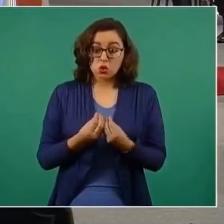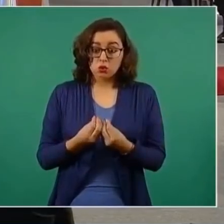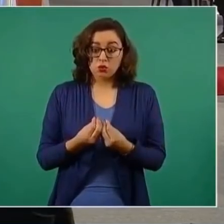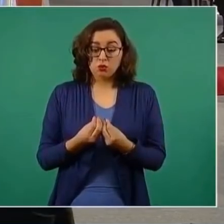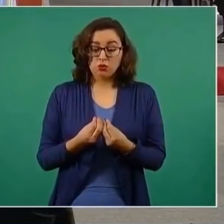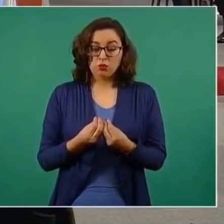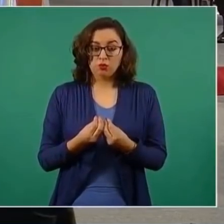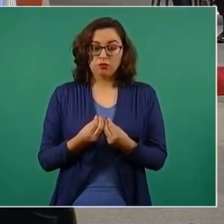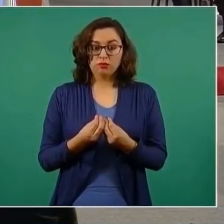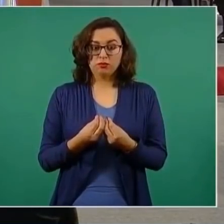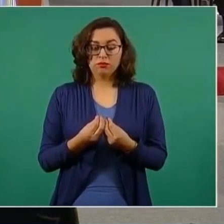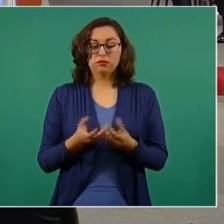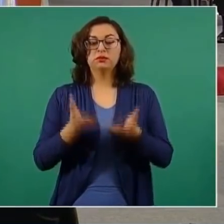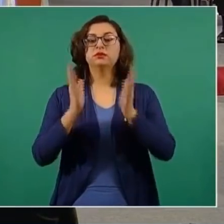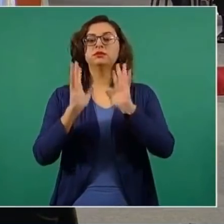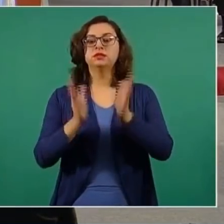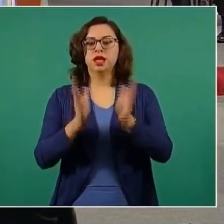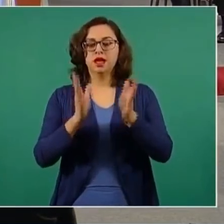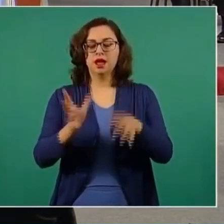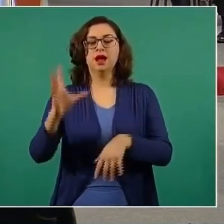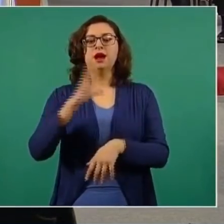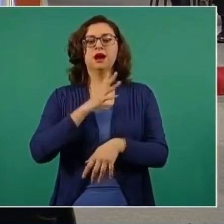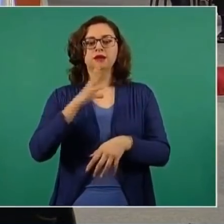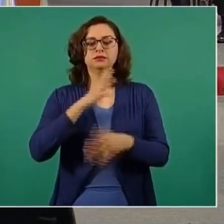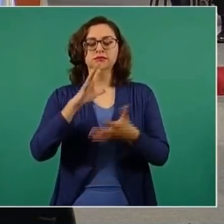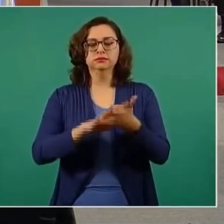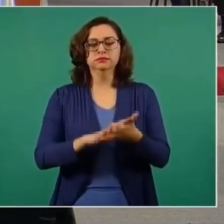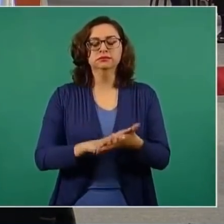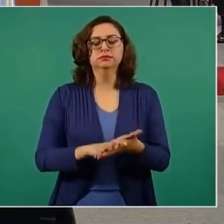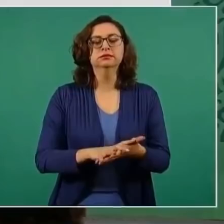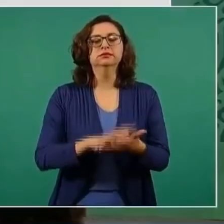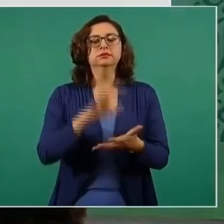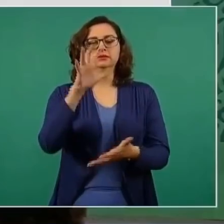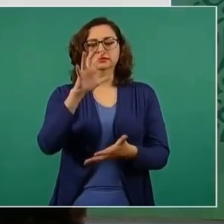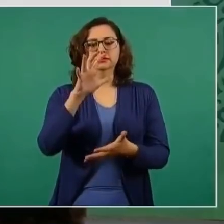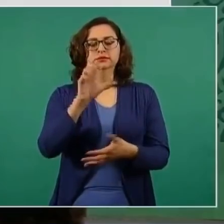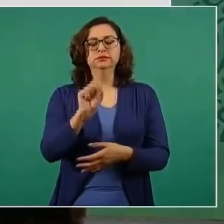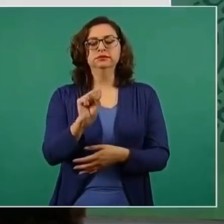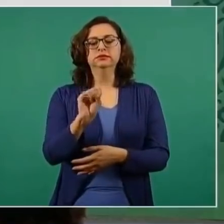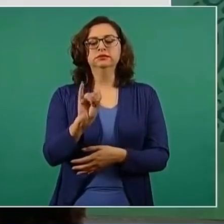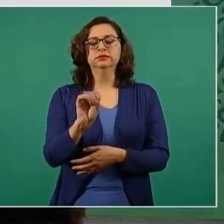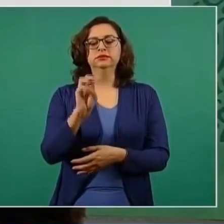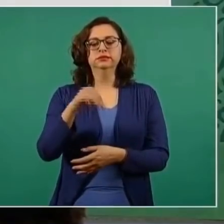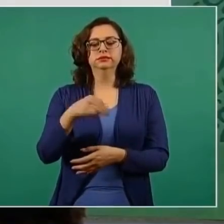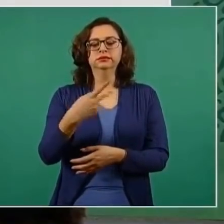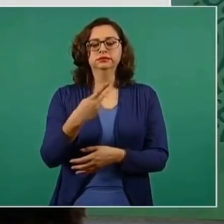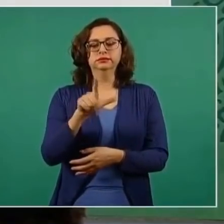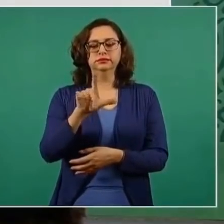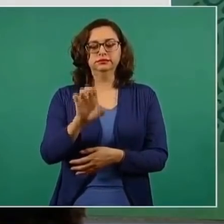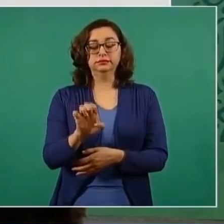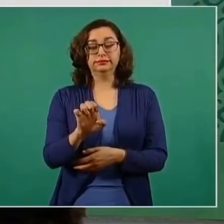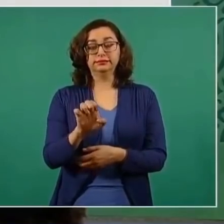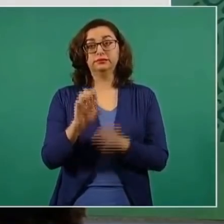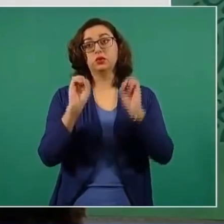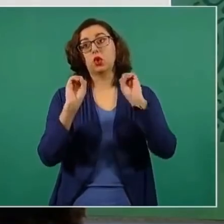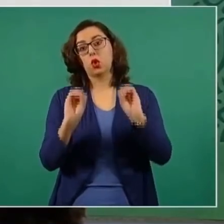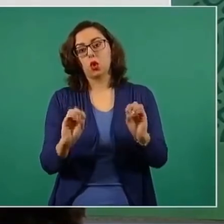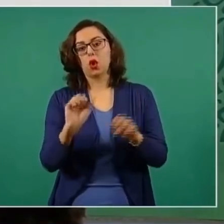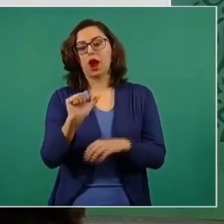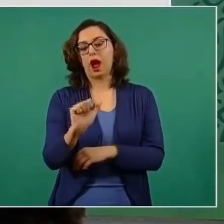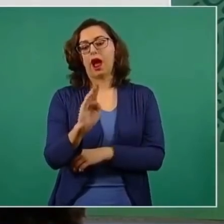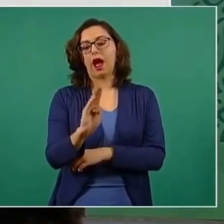se tiene mayoría simple, le dicen mayoría absoluta,